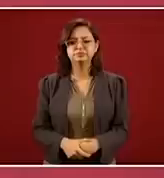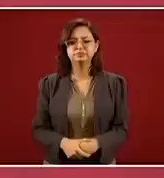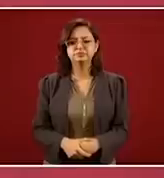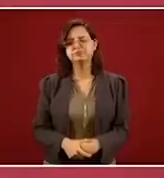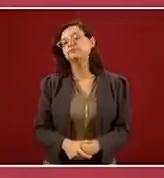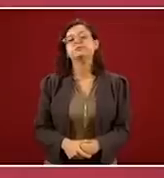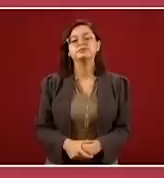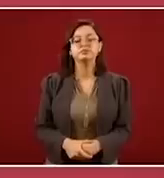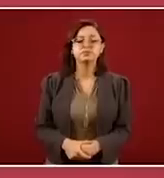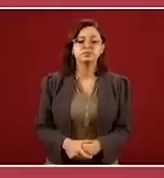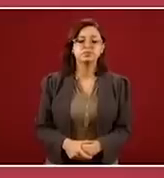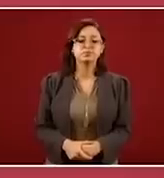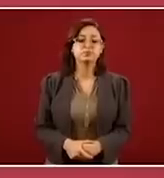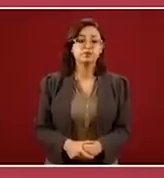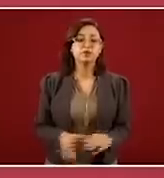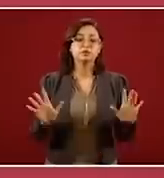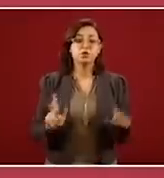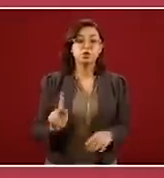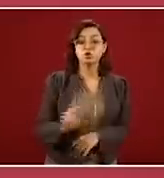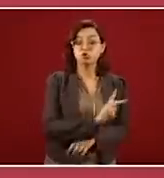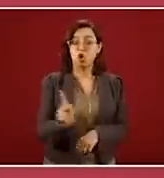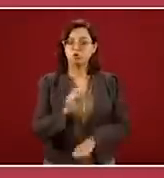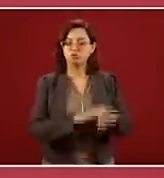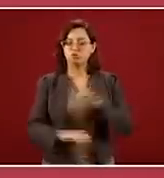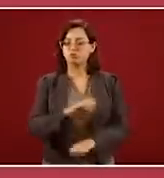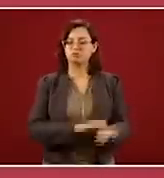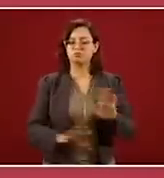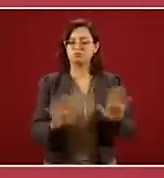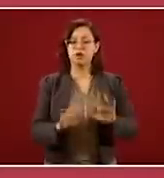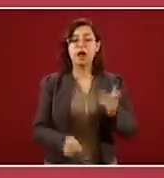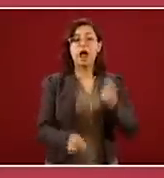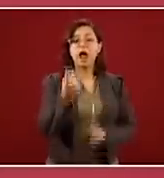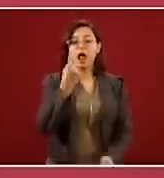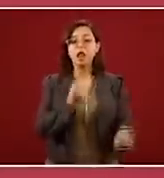fue en algunos casos, no todos, una vil